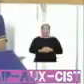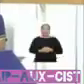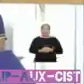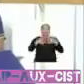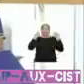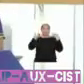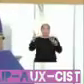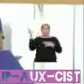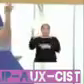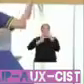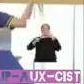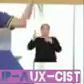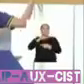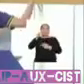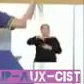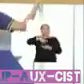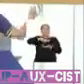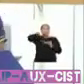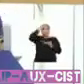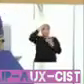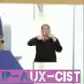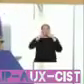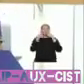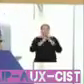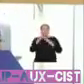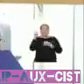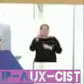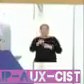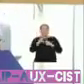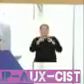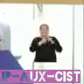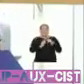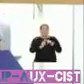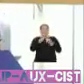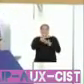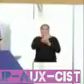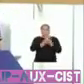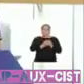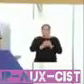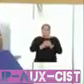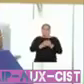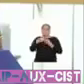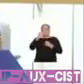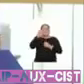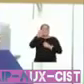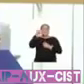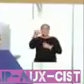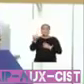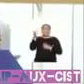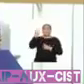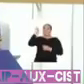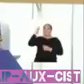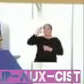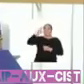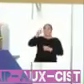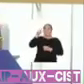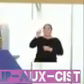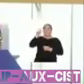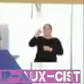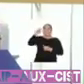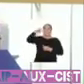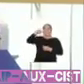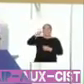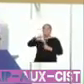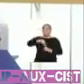Ya estamos de vuelta en Aprendo en Casa, y para este inicio de bloque tenemos en línea a la profesora Karina Barrueta,